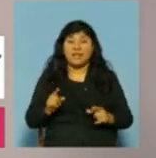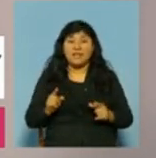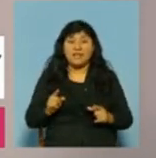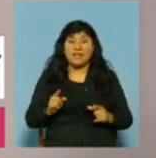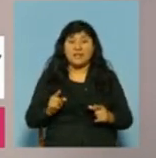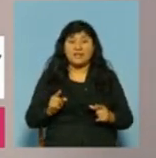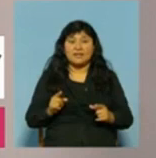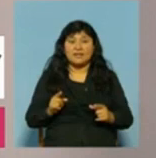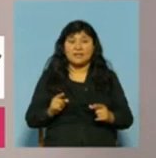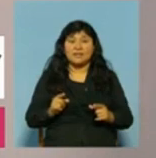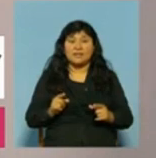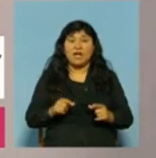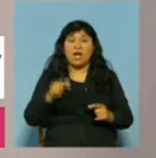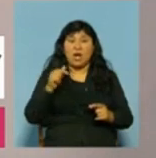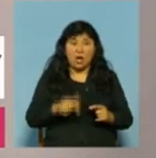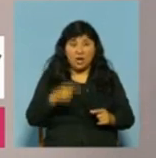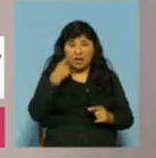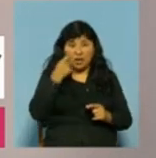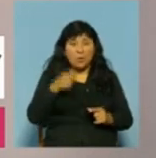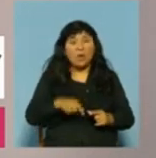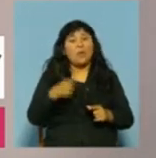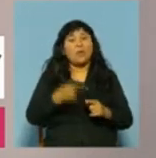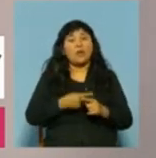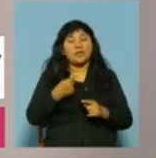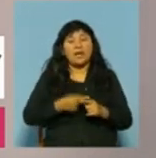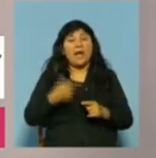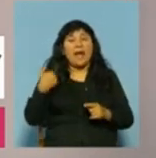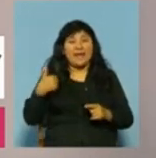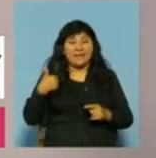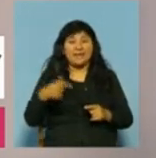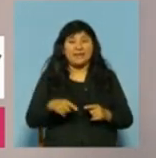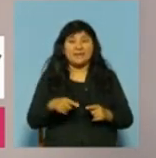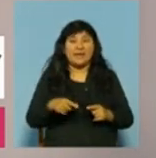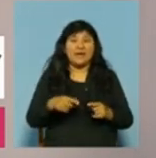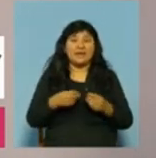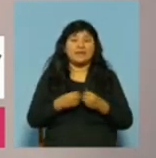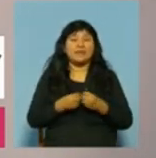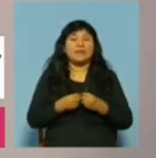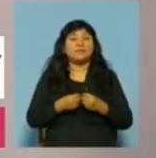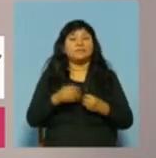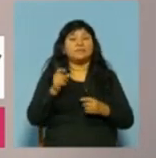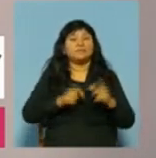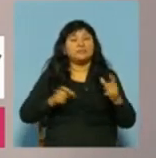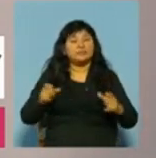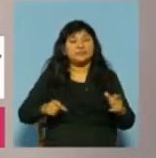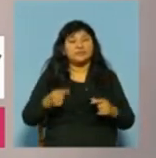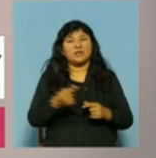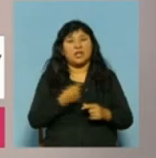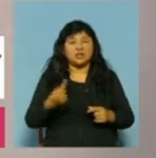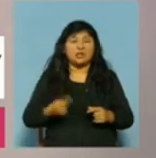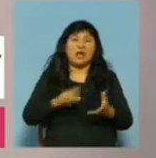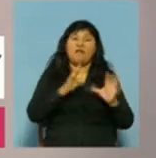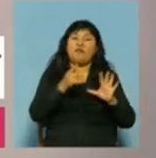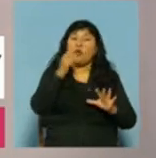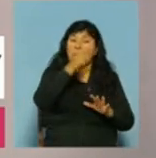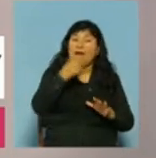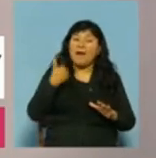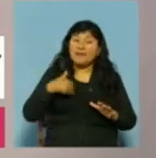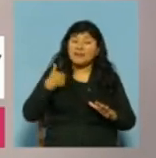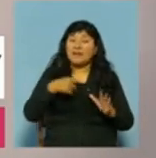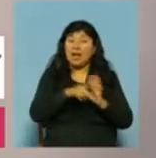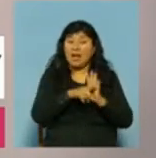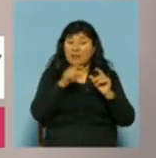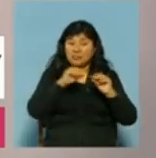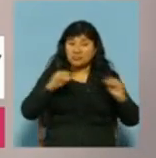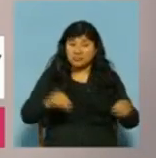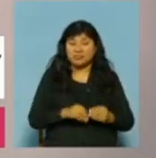creo que pasa con la política la política del cen tienes gatopardista de lo que ha ido generando son modelos de protocolos creo